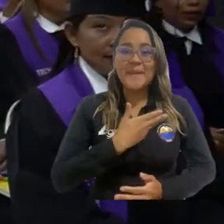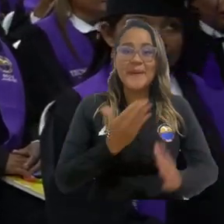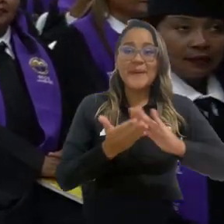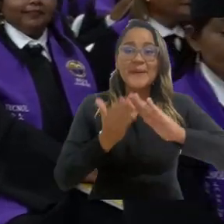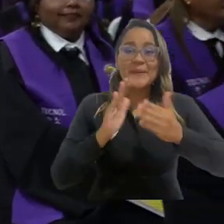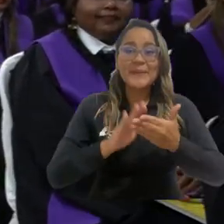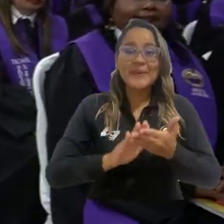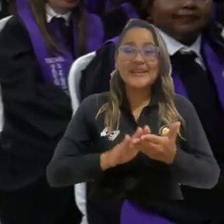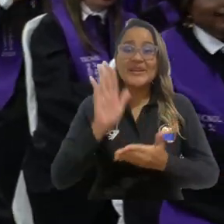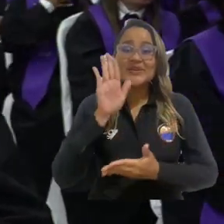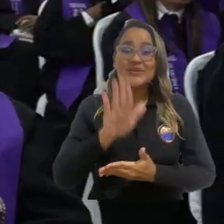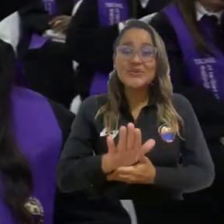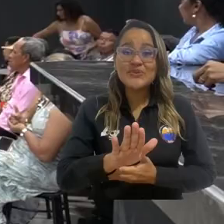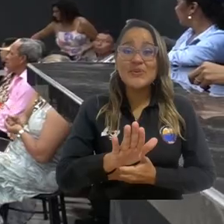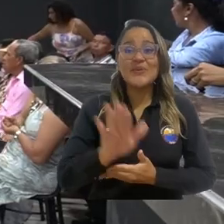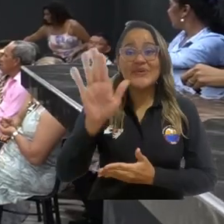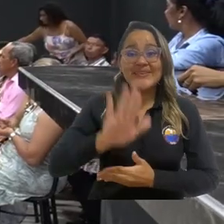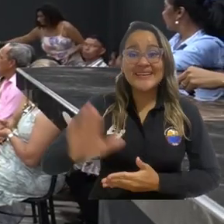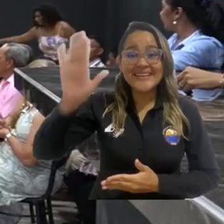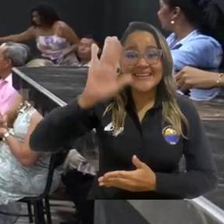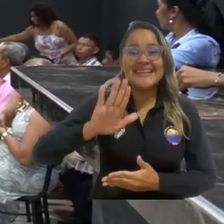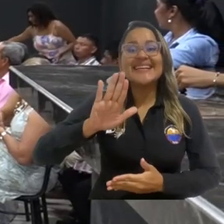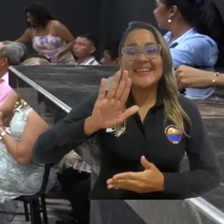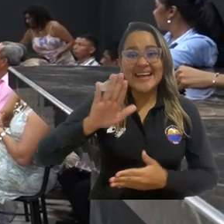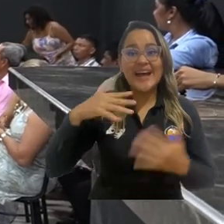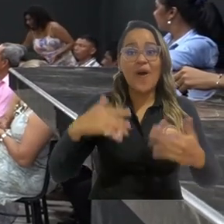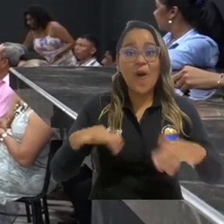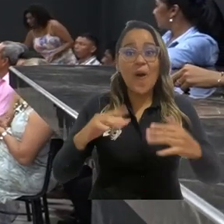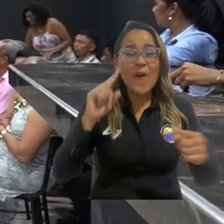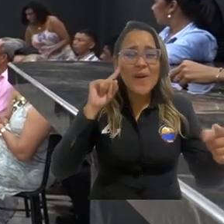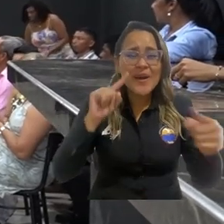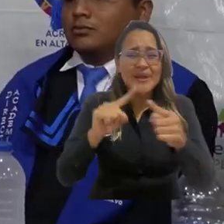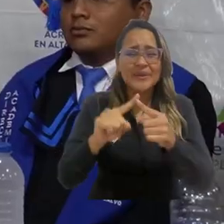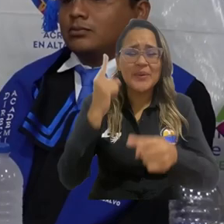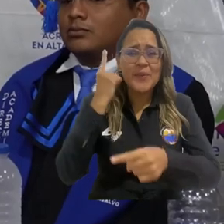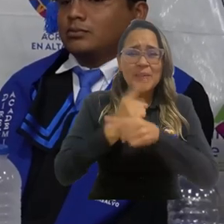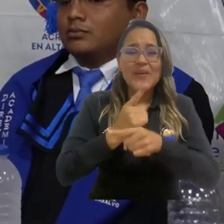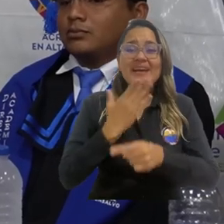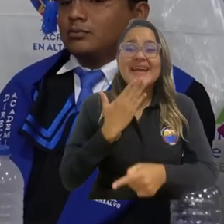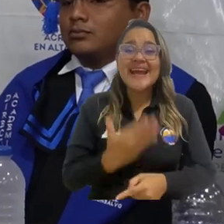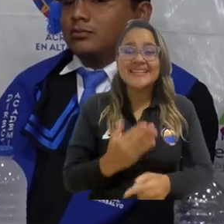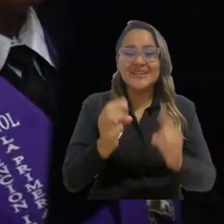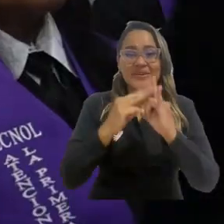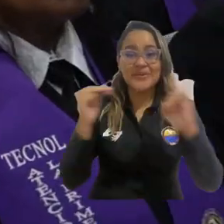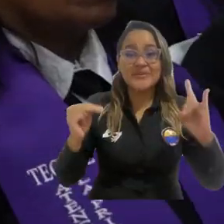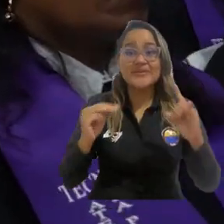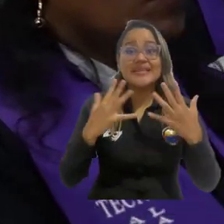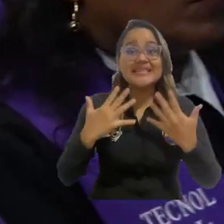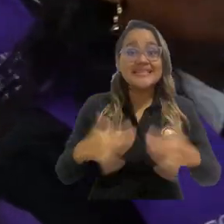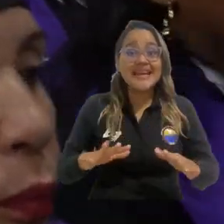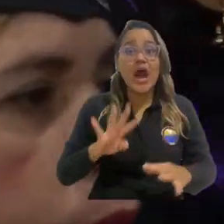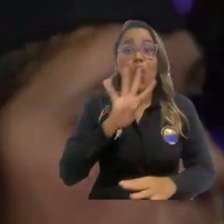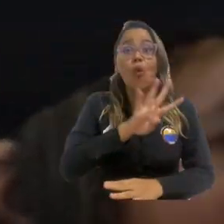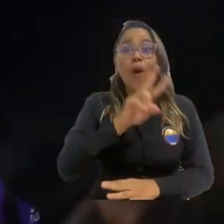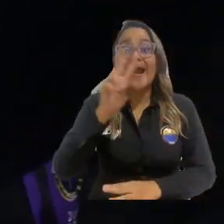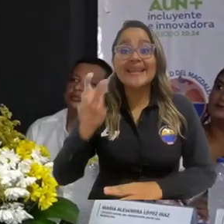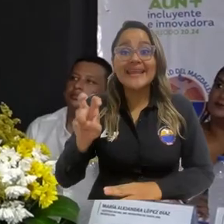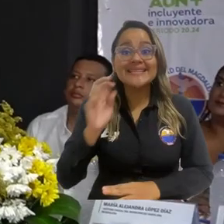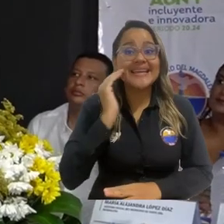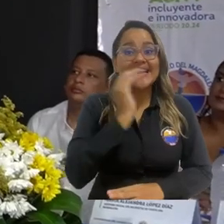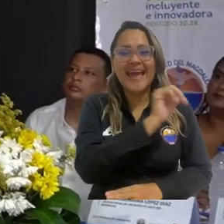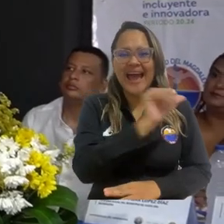Las madres comunitarias del departamento también cumplen sus sueños gracias a la Universidad del Magdalena, que tituló a 47 de ellas